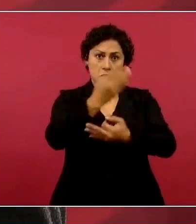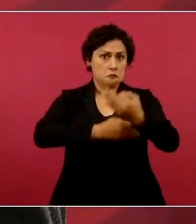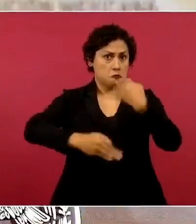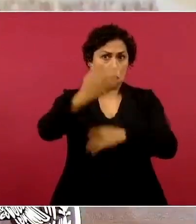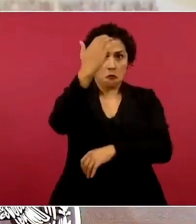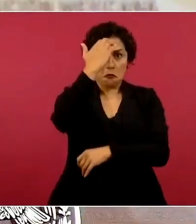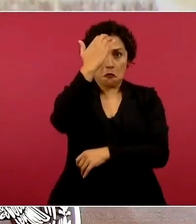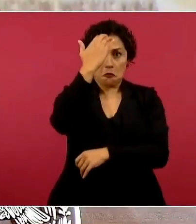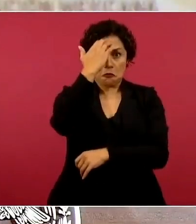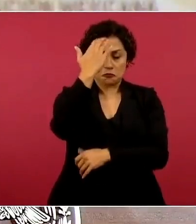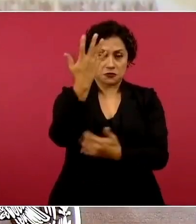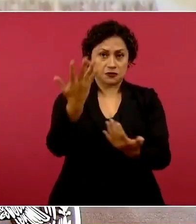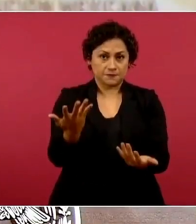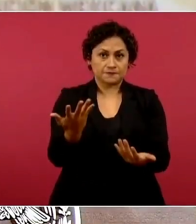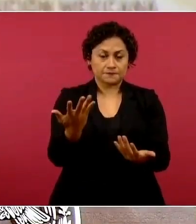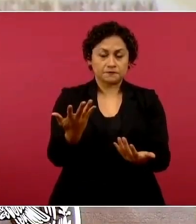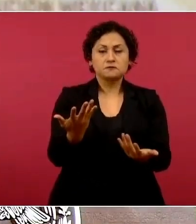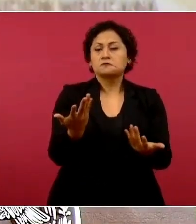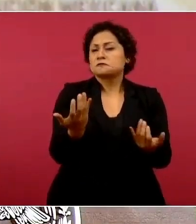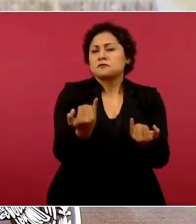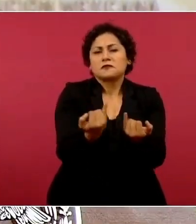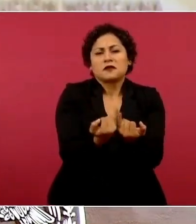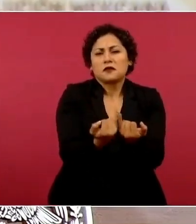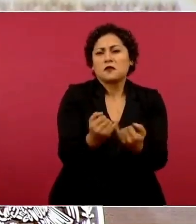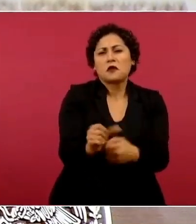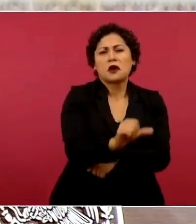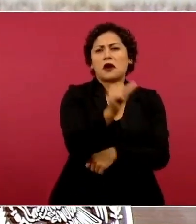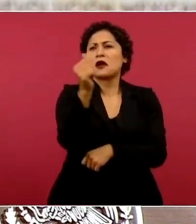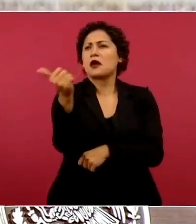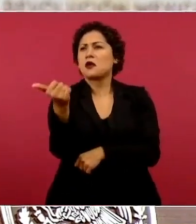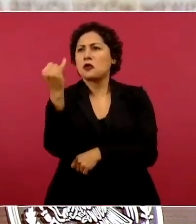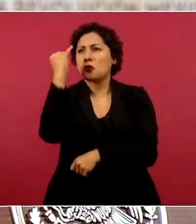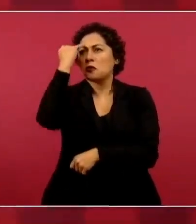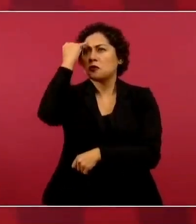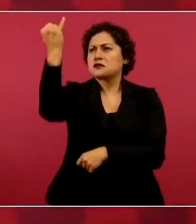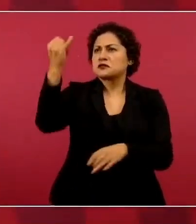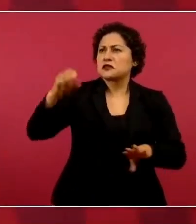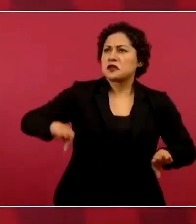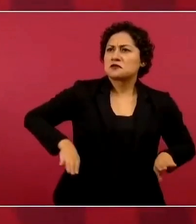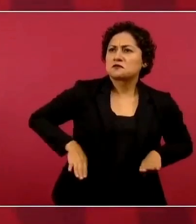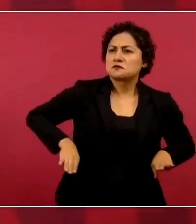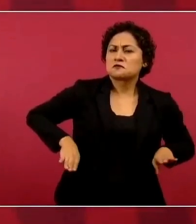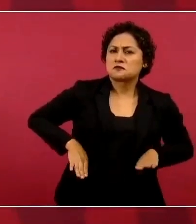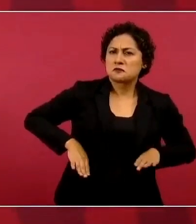como otras corrientes del pensamiento universal,